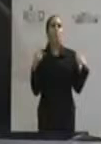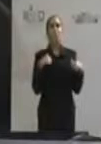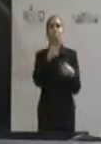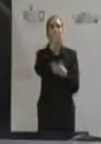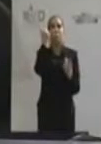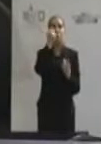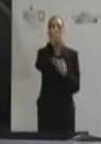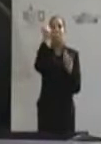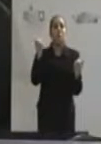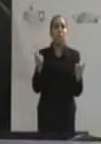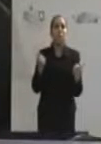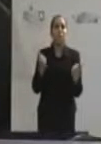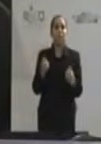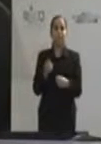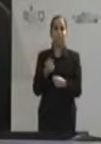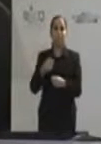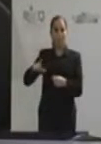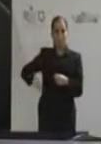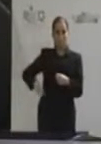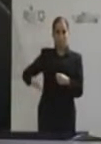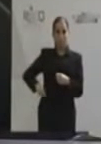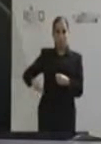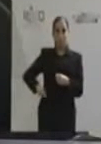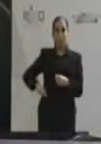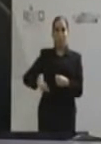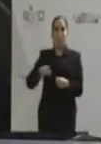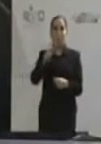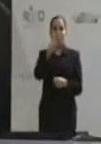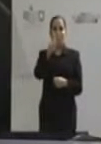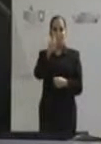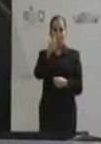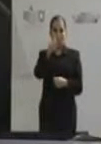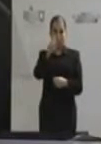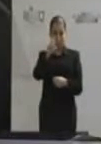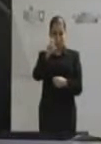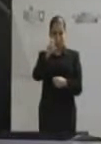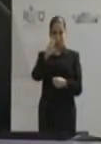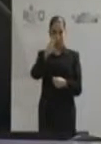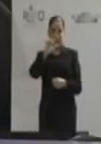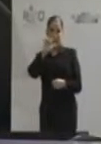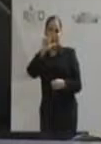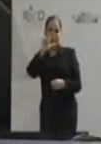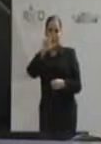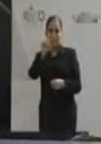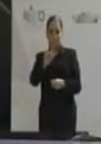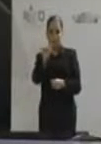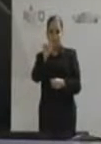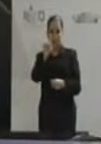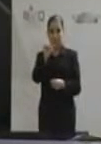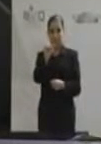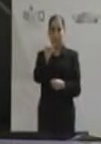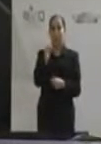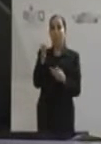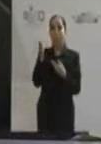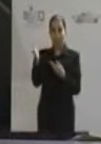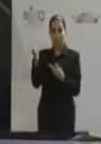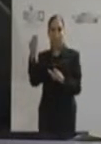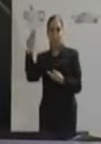José Calzada Rovirosa, en un escenario como este hace seis años, se comprometió con los